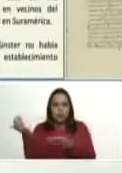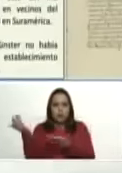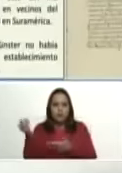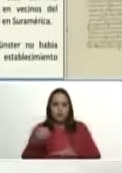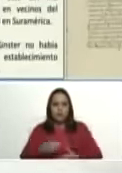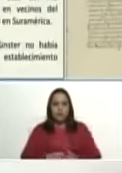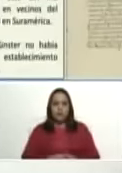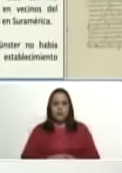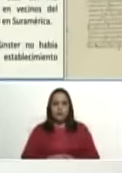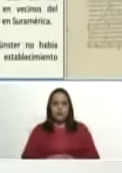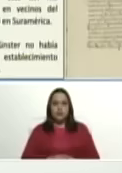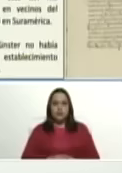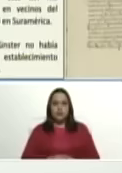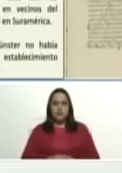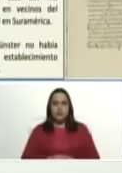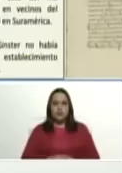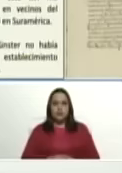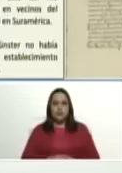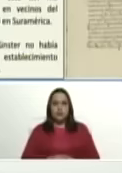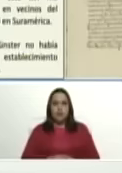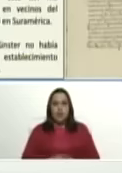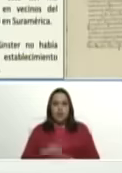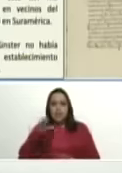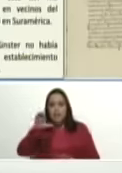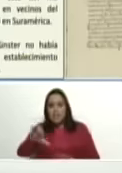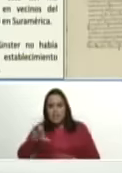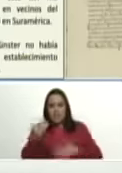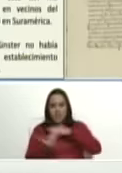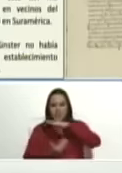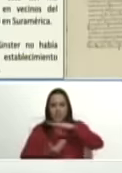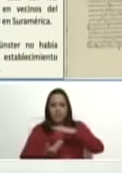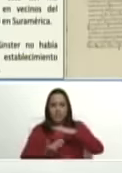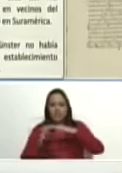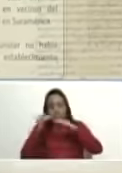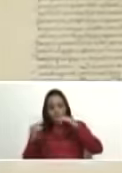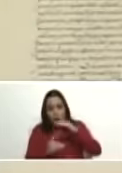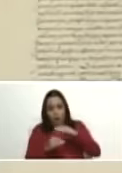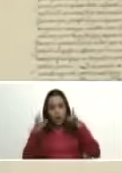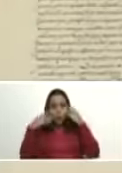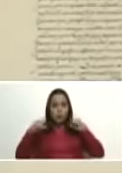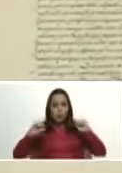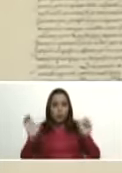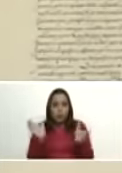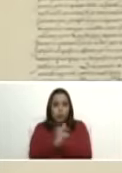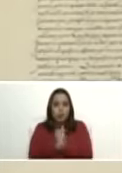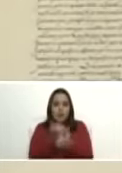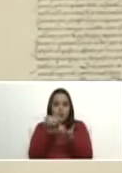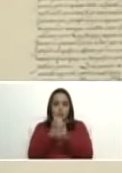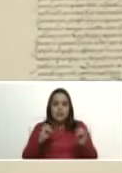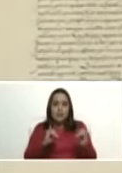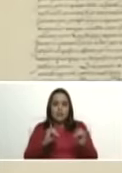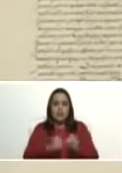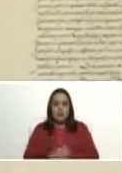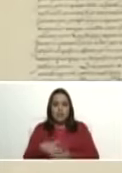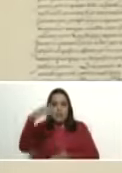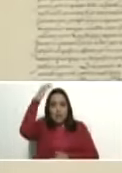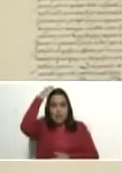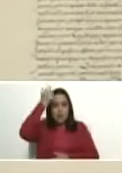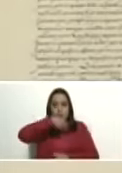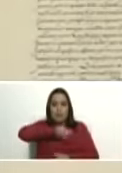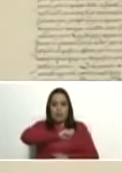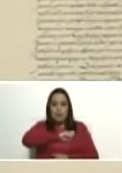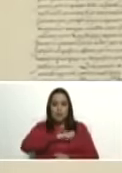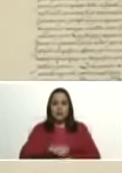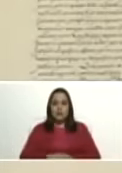donde los llamados Países Bajos logran su independencia del Reino de España.